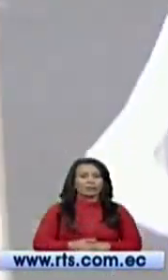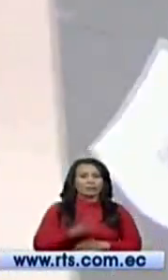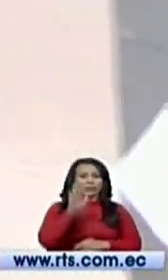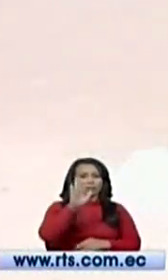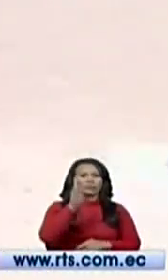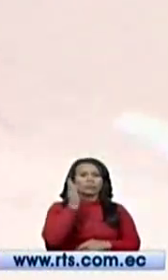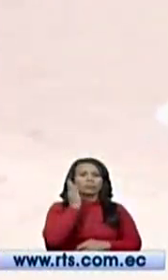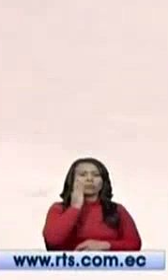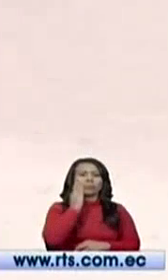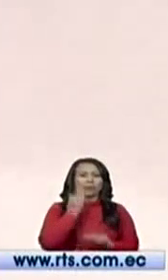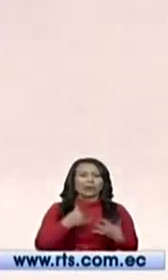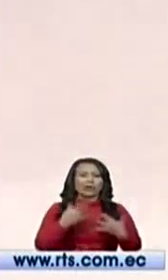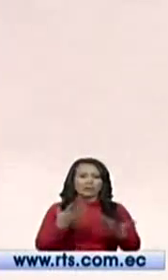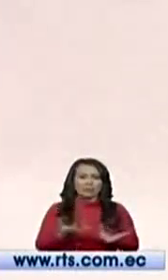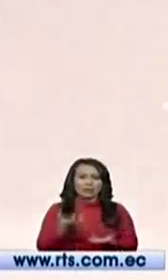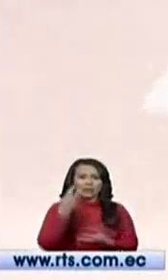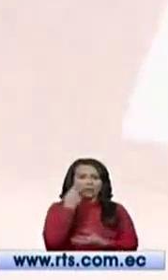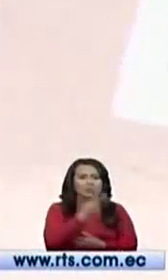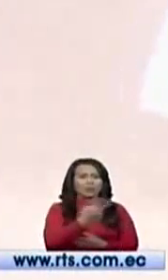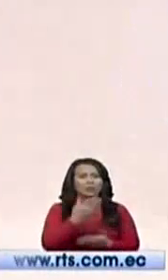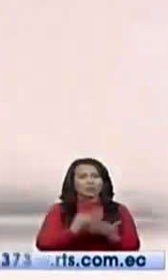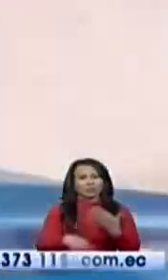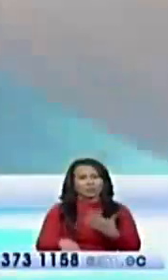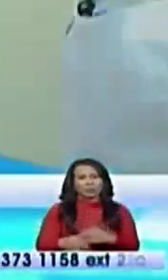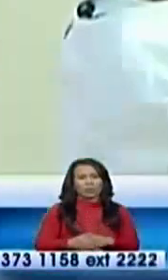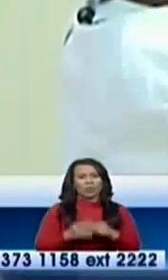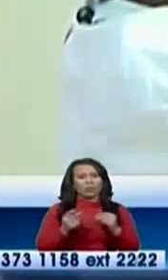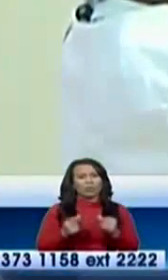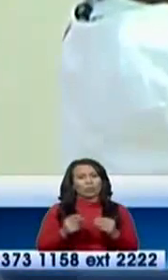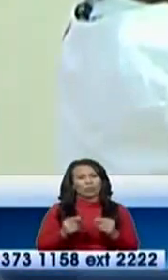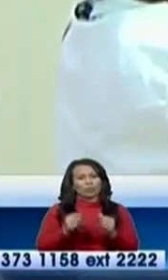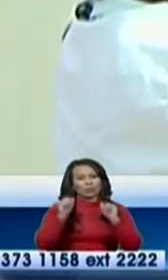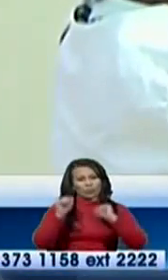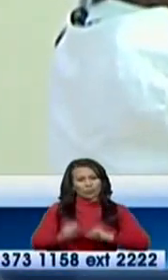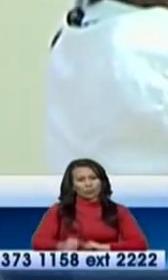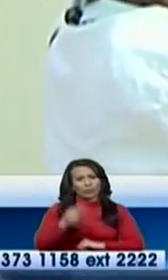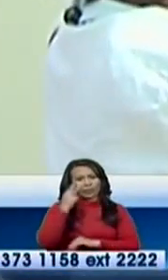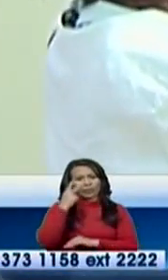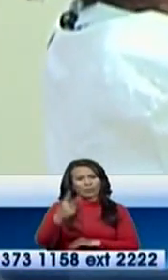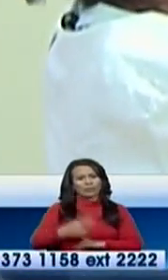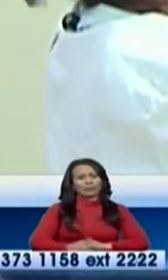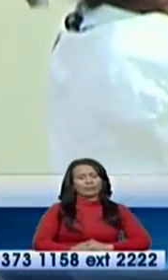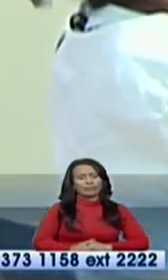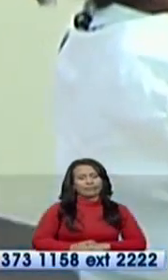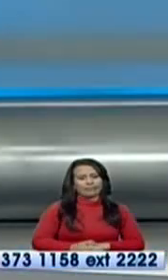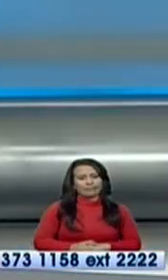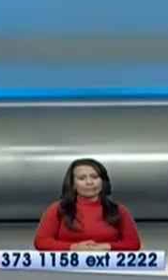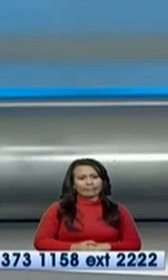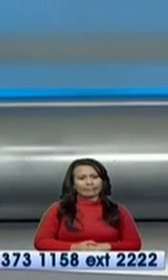lo extraña y espera su pronto regreso. Informó Lorena Baque.